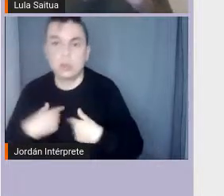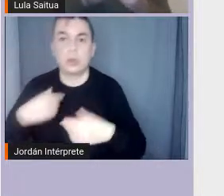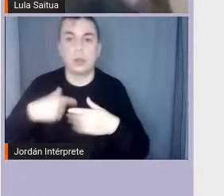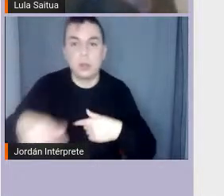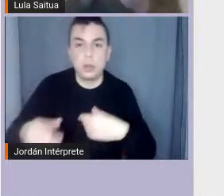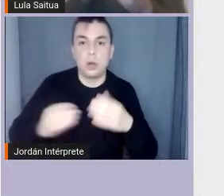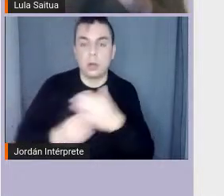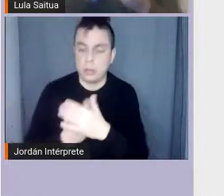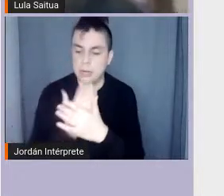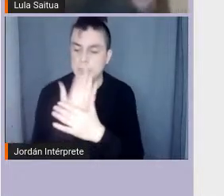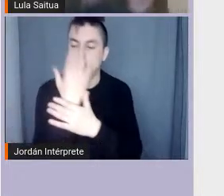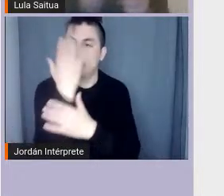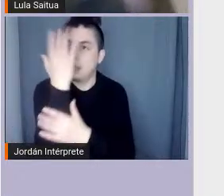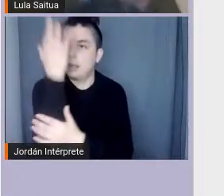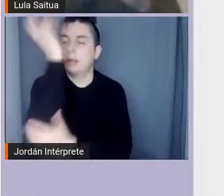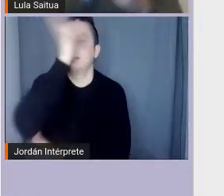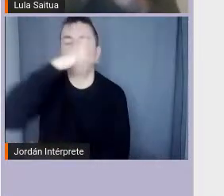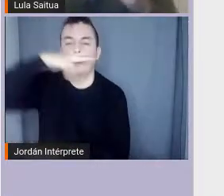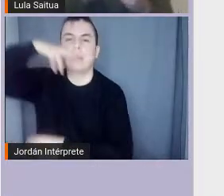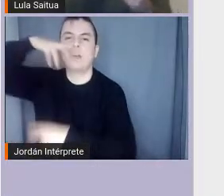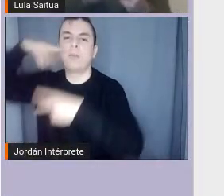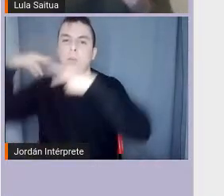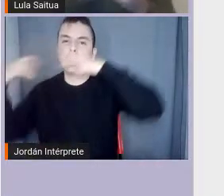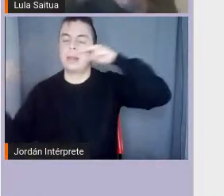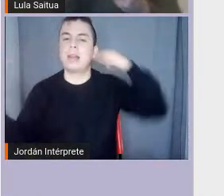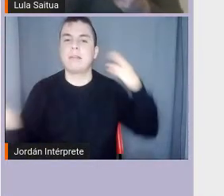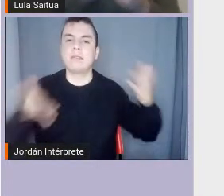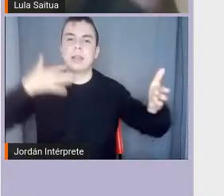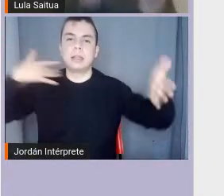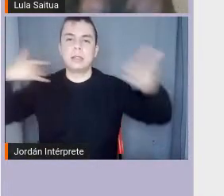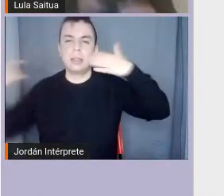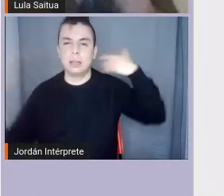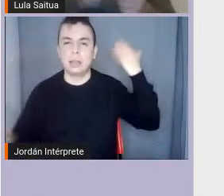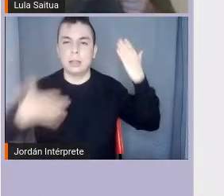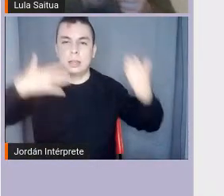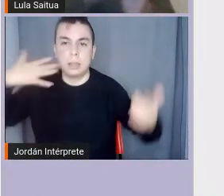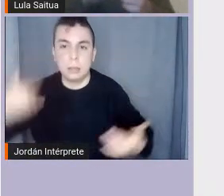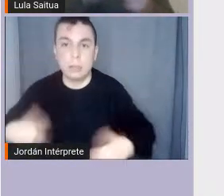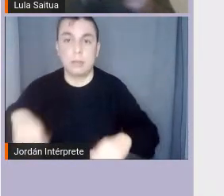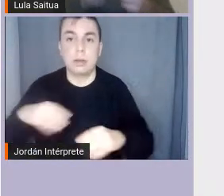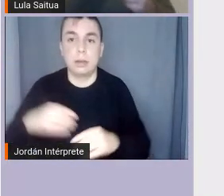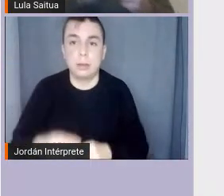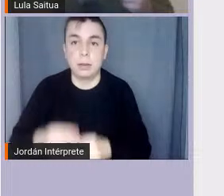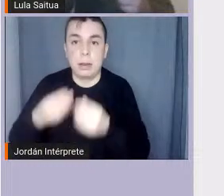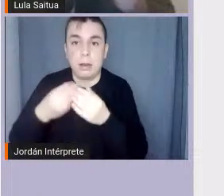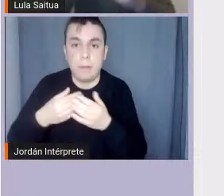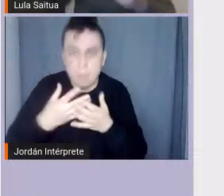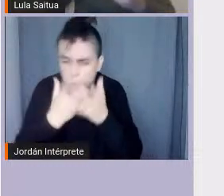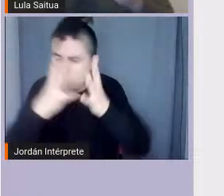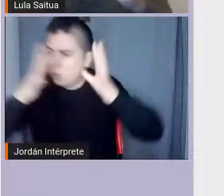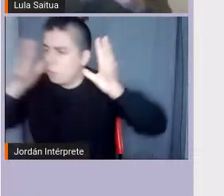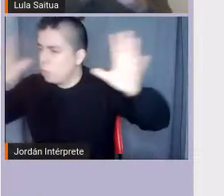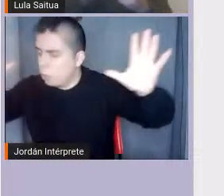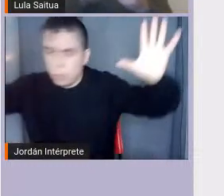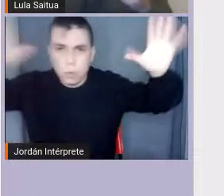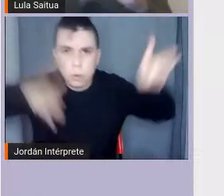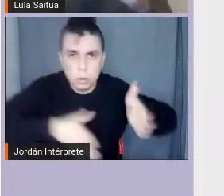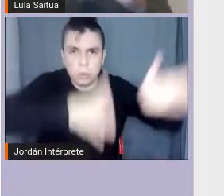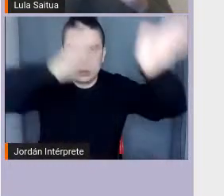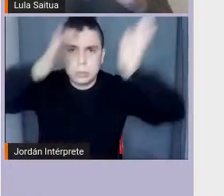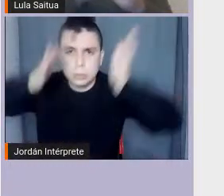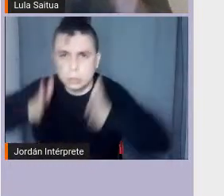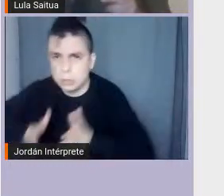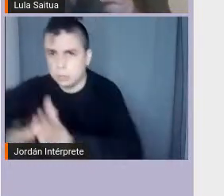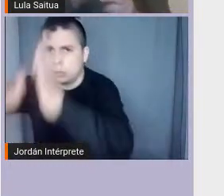para que yo crezca, perfumada y fresca. Abre tus caminos, no dejes